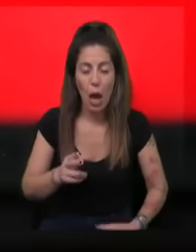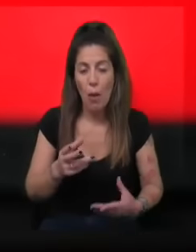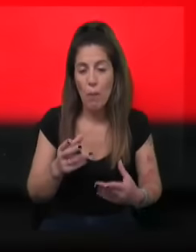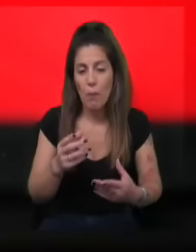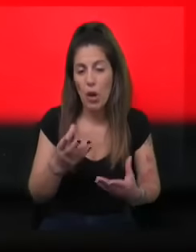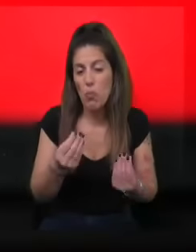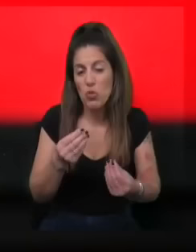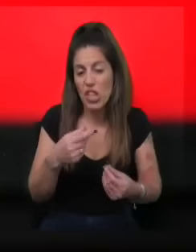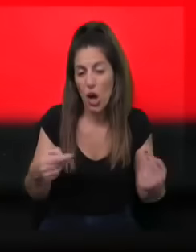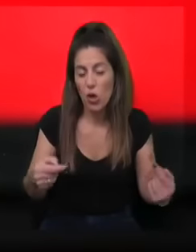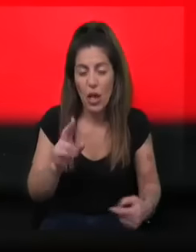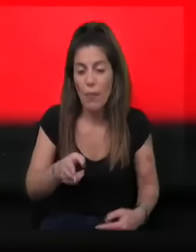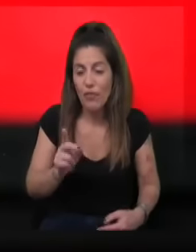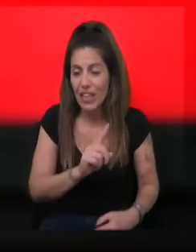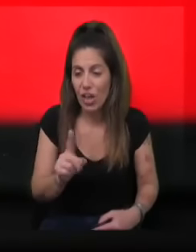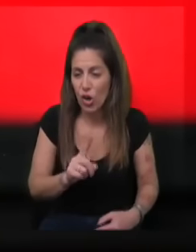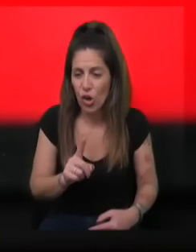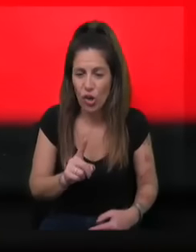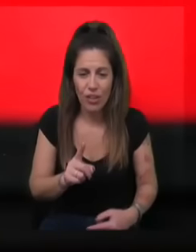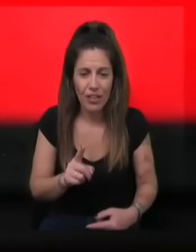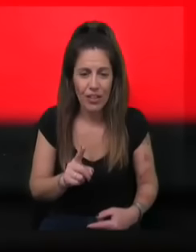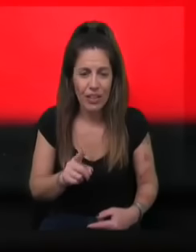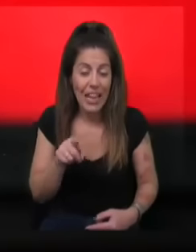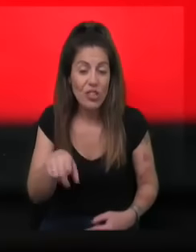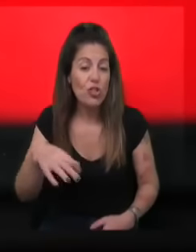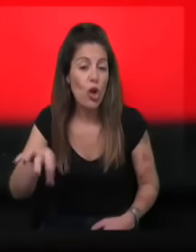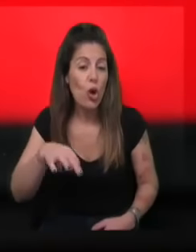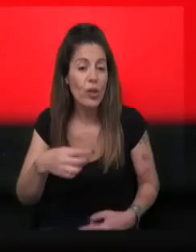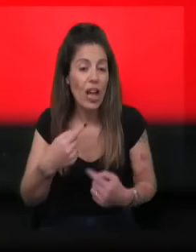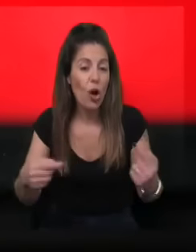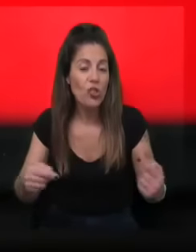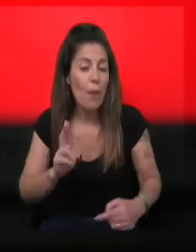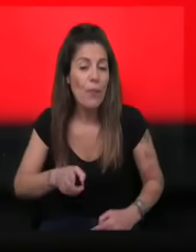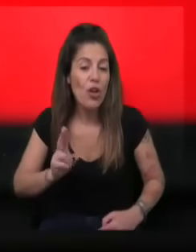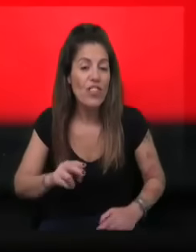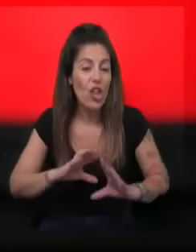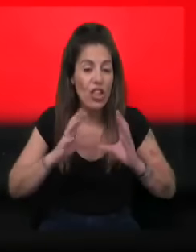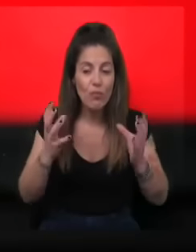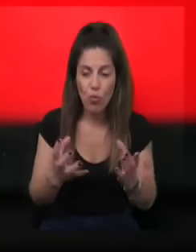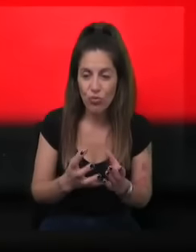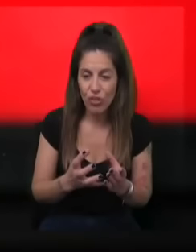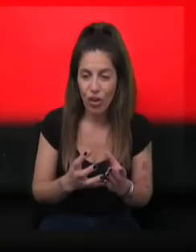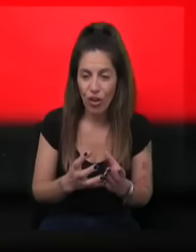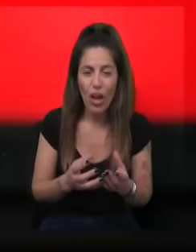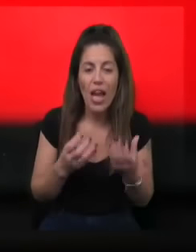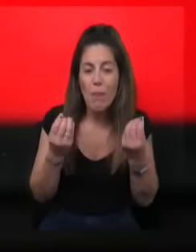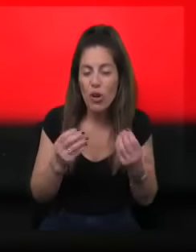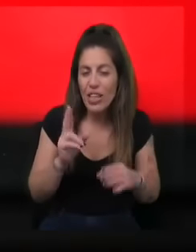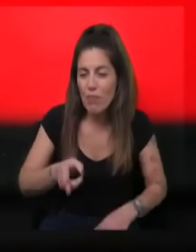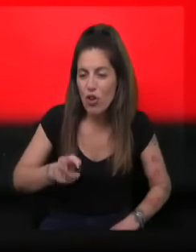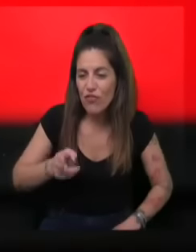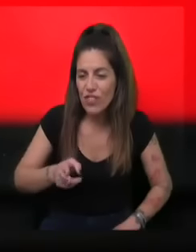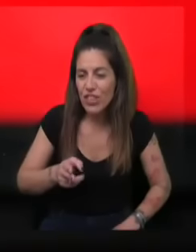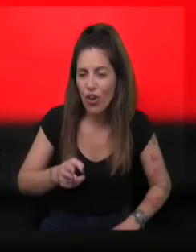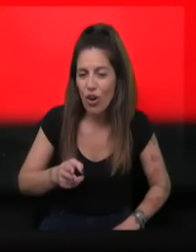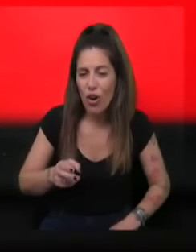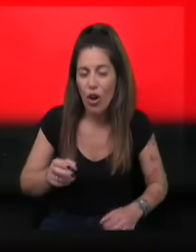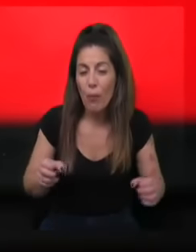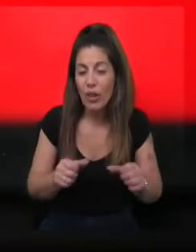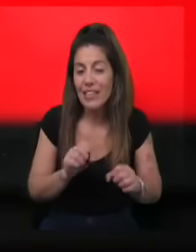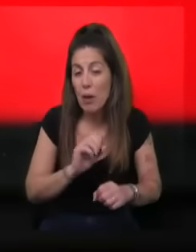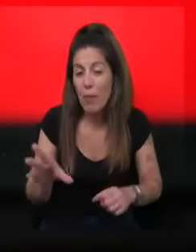prohibidas o sea tienen un privilegio rarísimo que es ser los únicos objetos prohibidos del mundo y por qué están prohibidos porque hacen mal